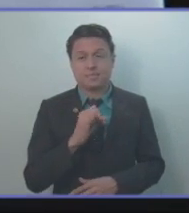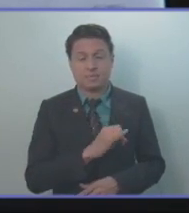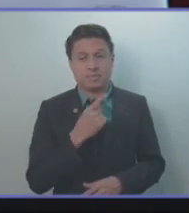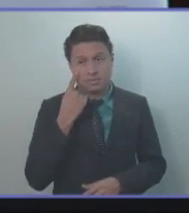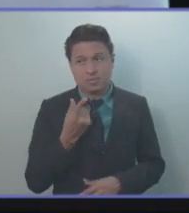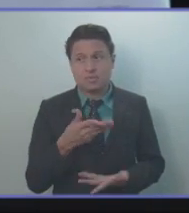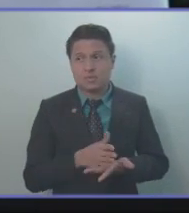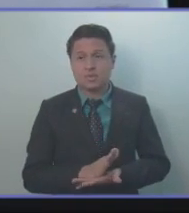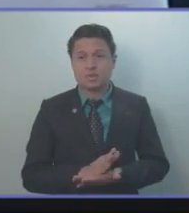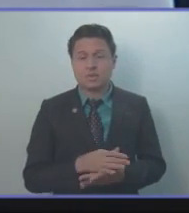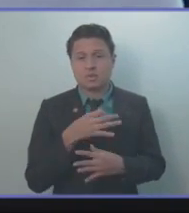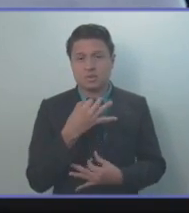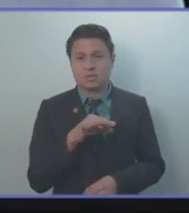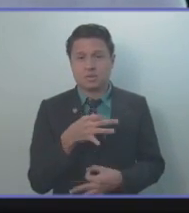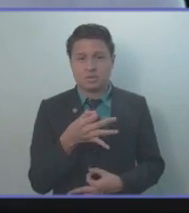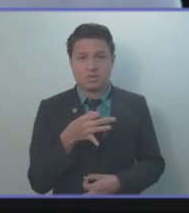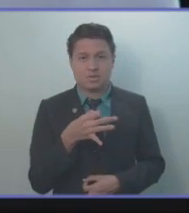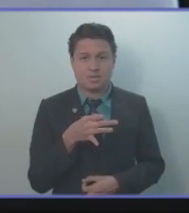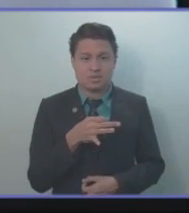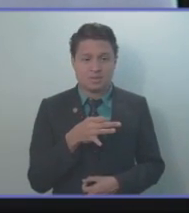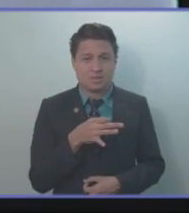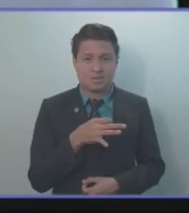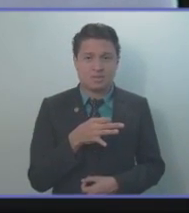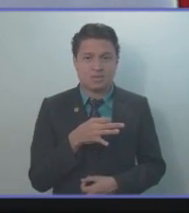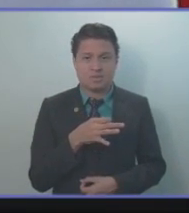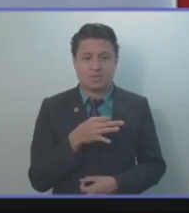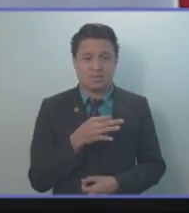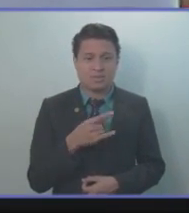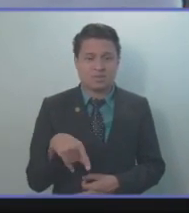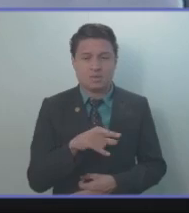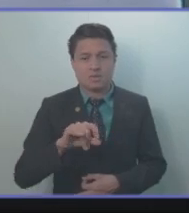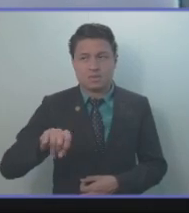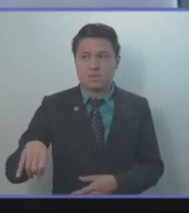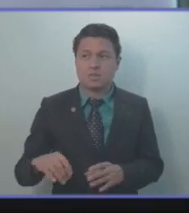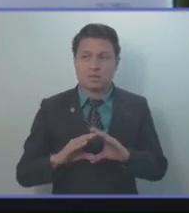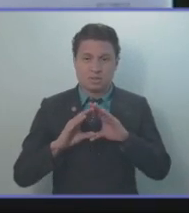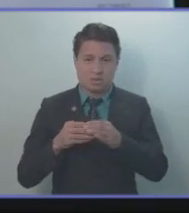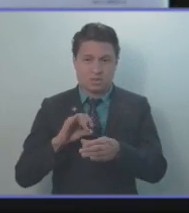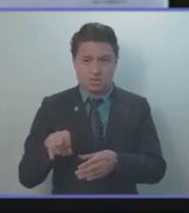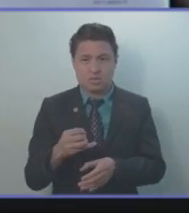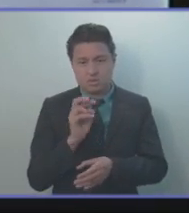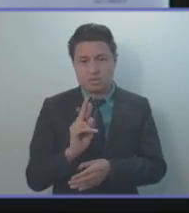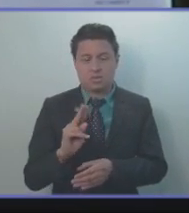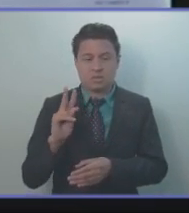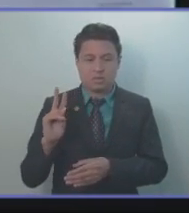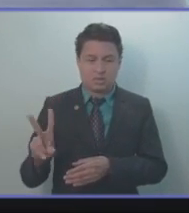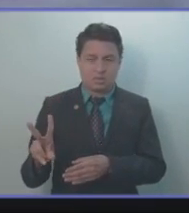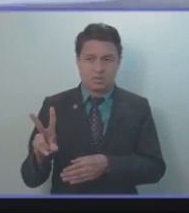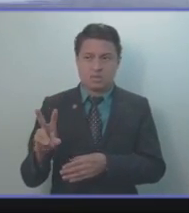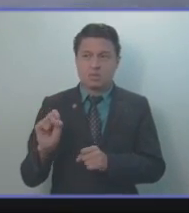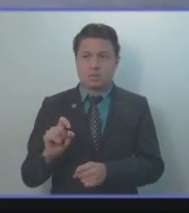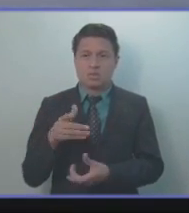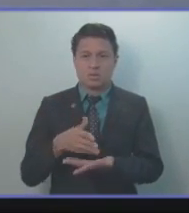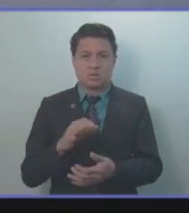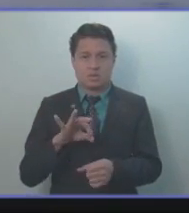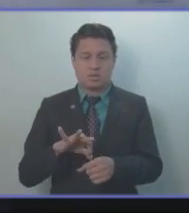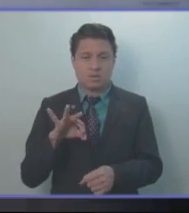identificarse por medio de su documento único de entidad vigente en la Junta Receptora de Votos que le corresponda para poder